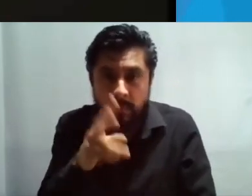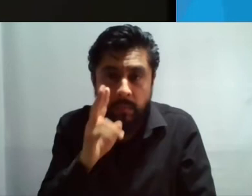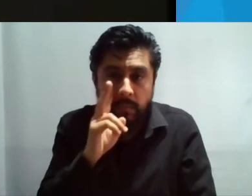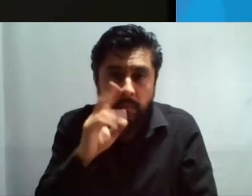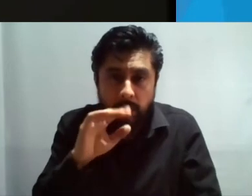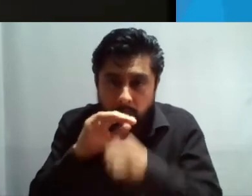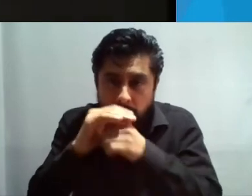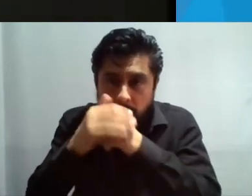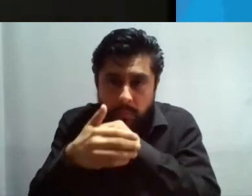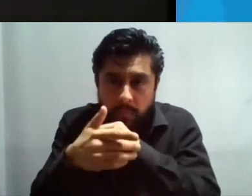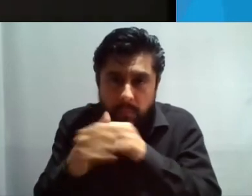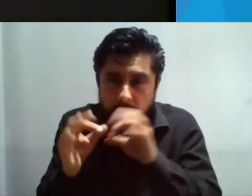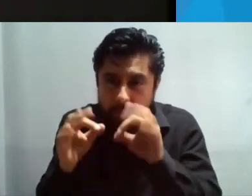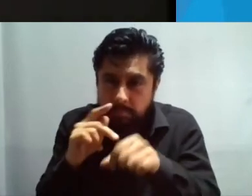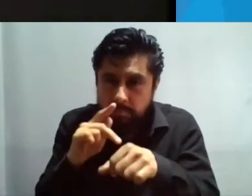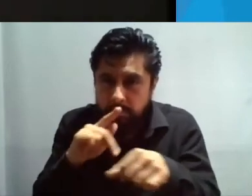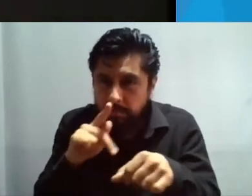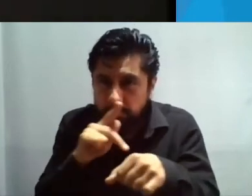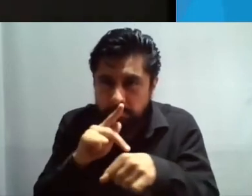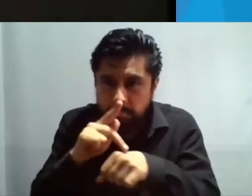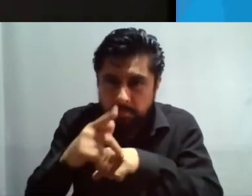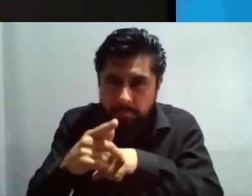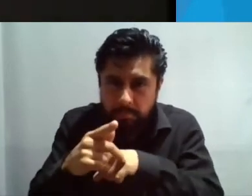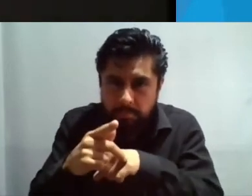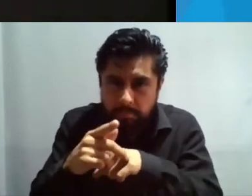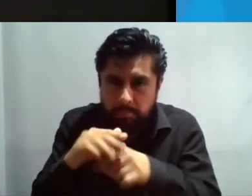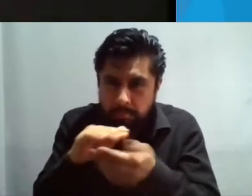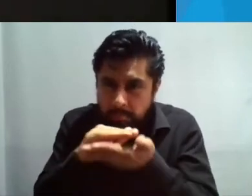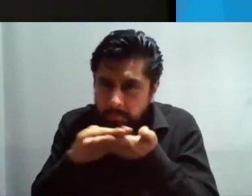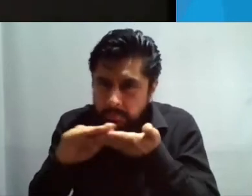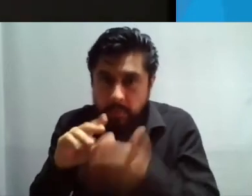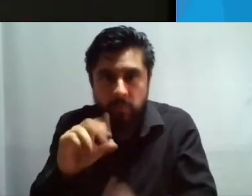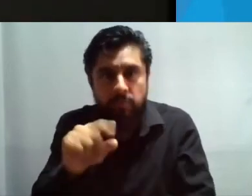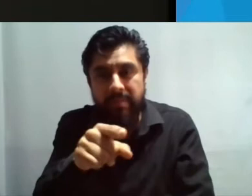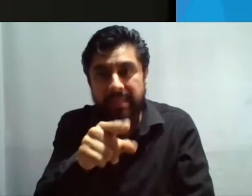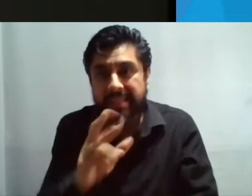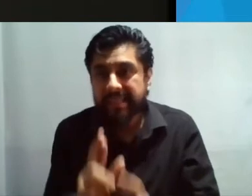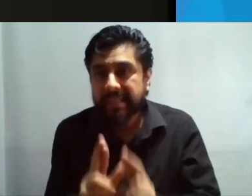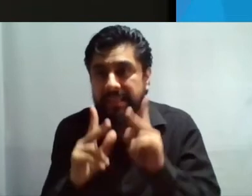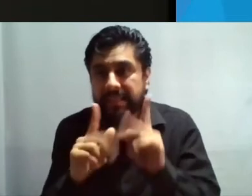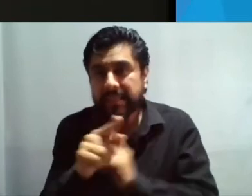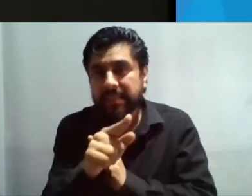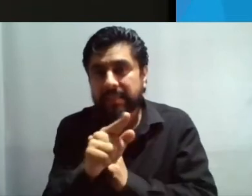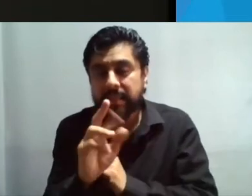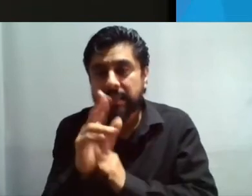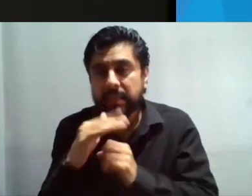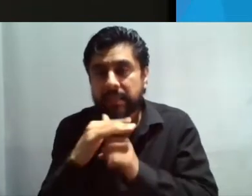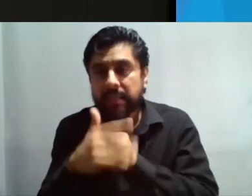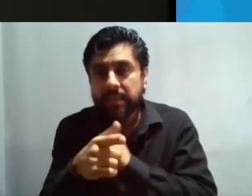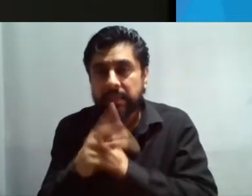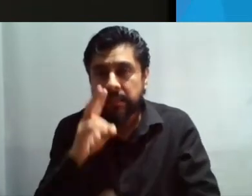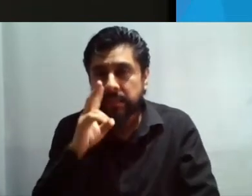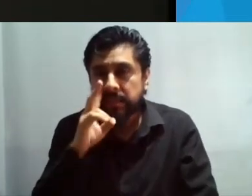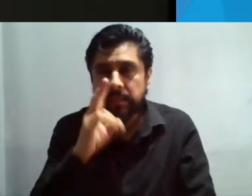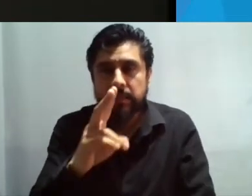fondo brillante, húmedo. Eso ya no hay nada de tímpano. Estoy viendo directamente lo que se llama oído